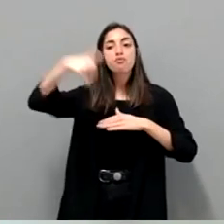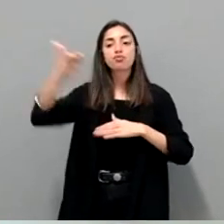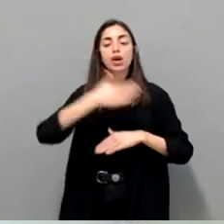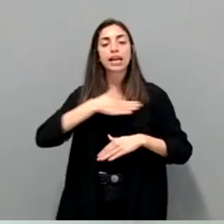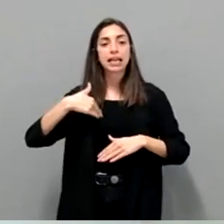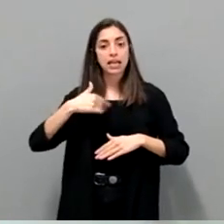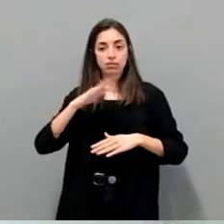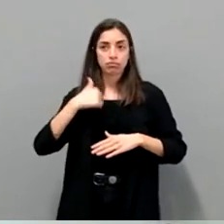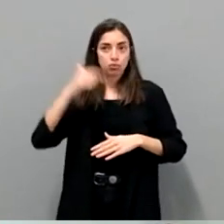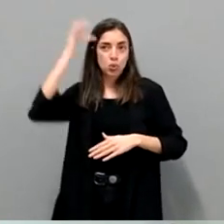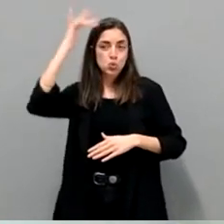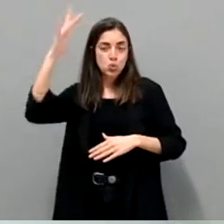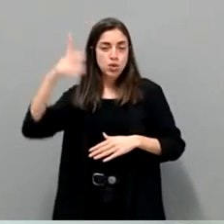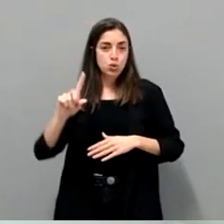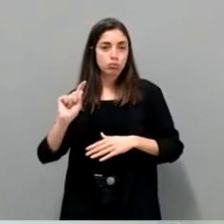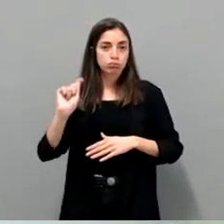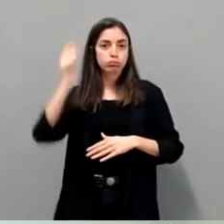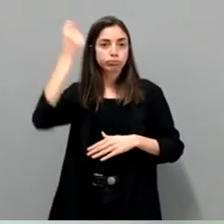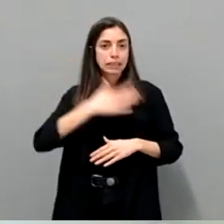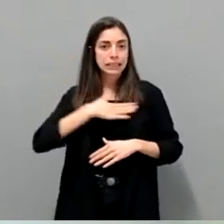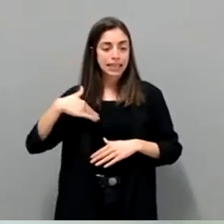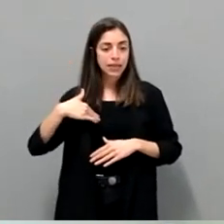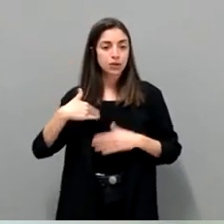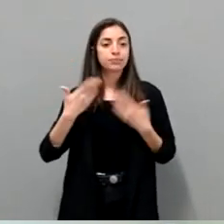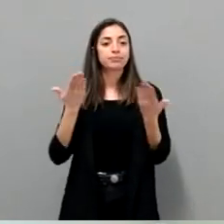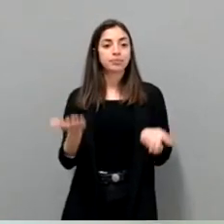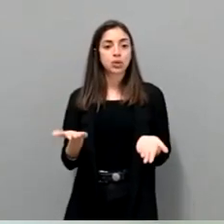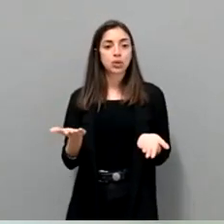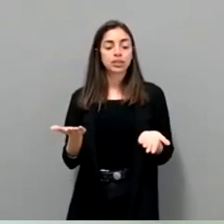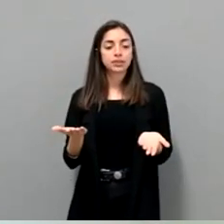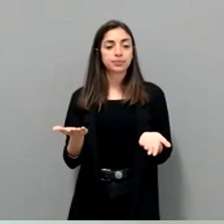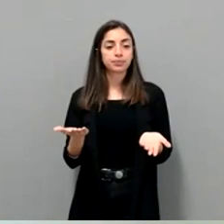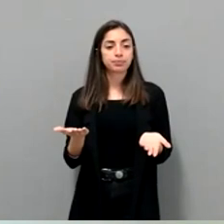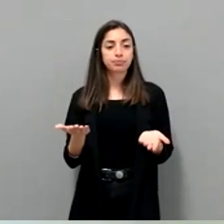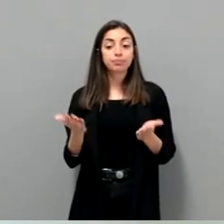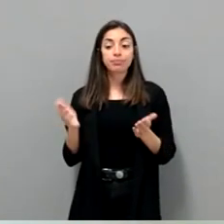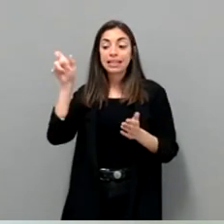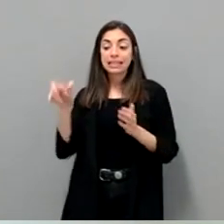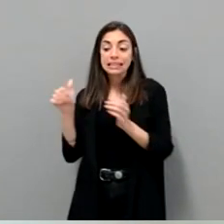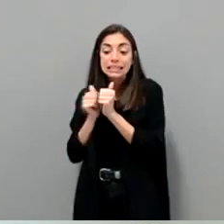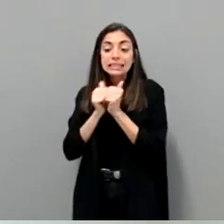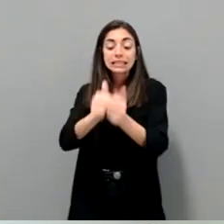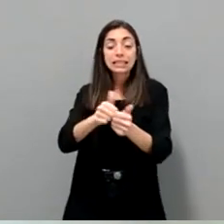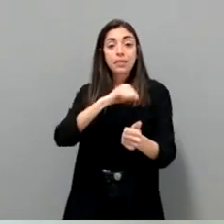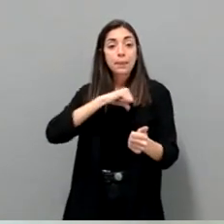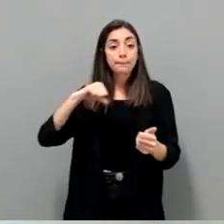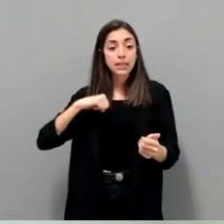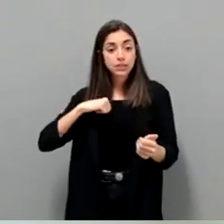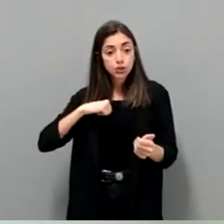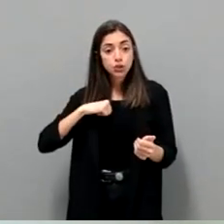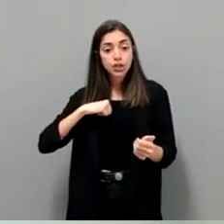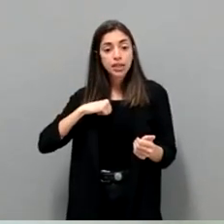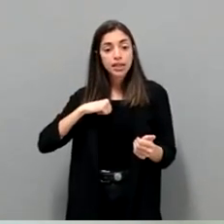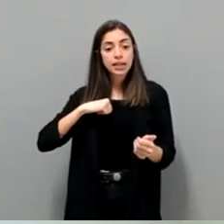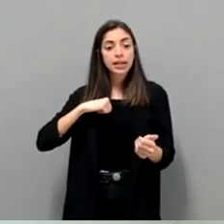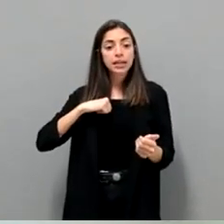sector, pues que esa asistencia personal sería, pero en vez de